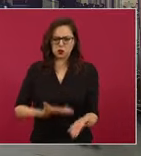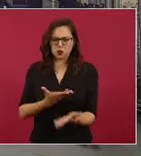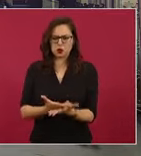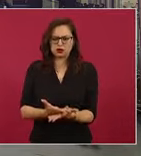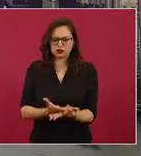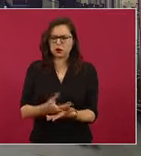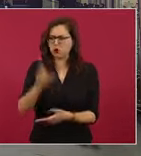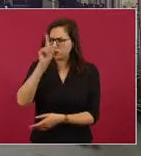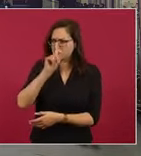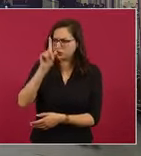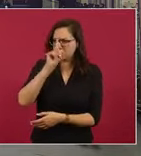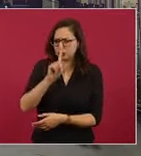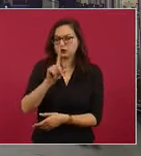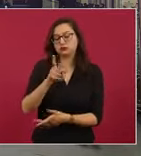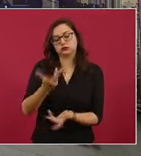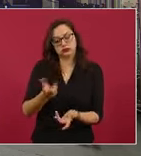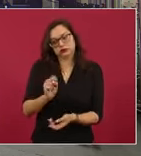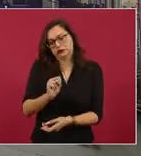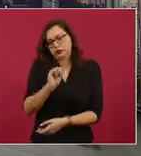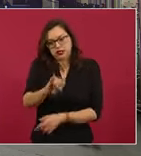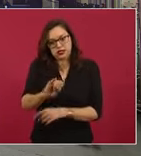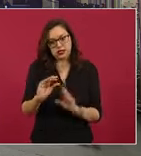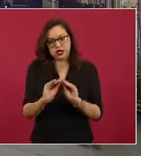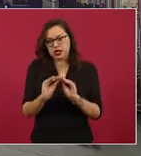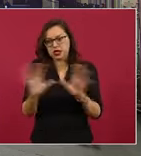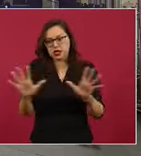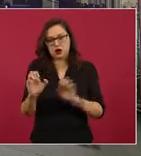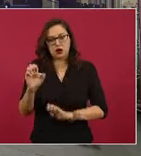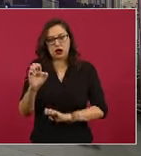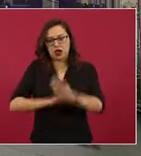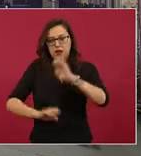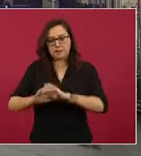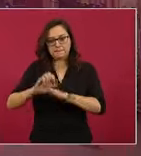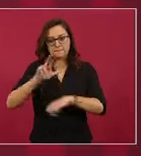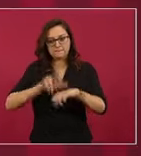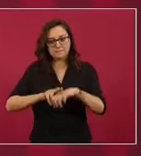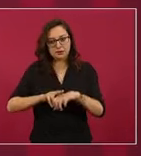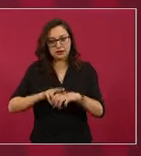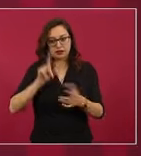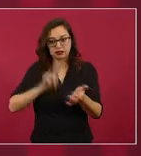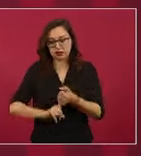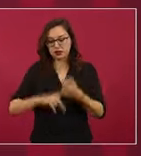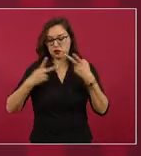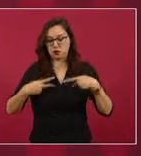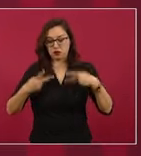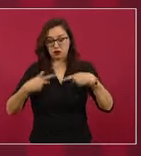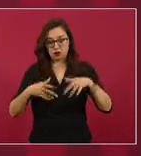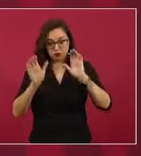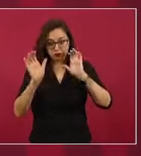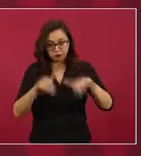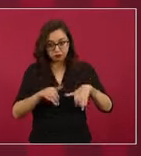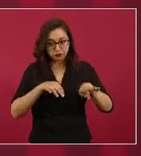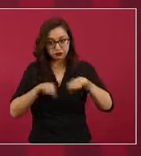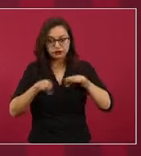la recomendación a los medios es que si son empresarios, pues tienen que tener